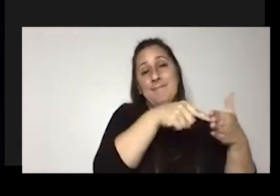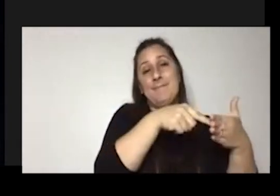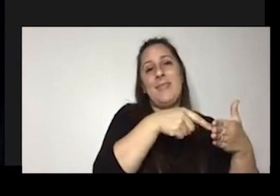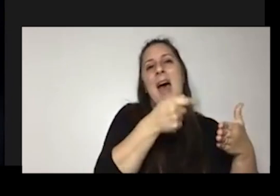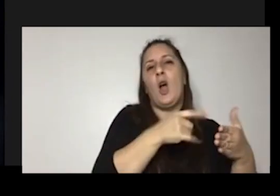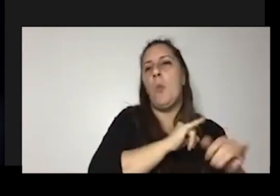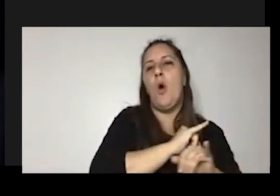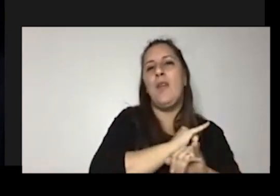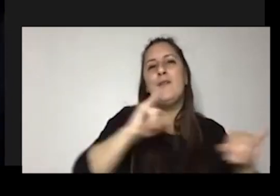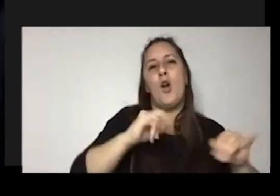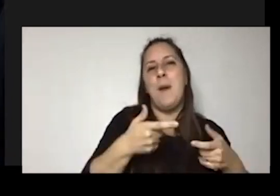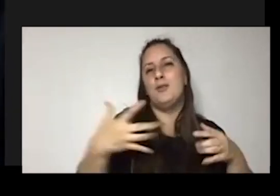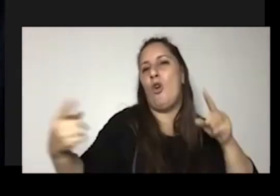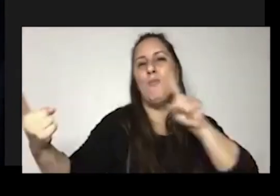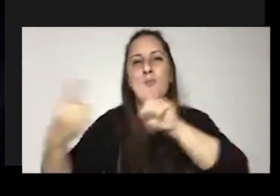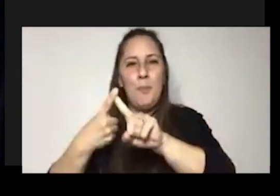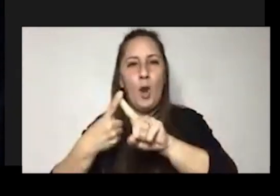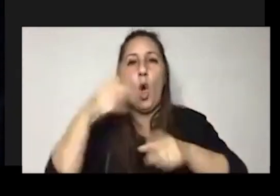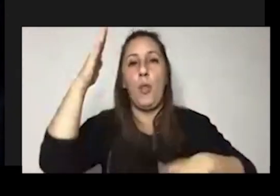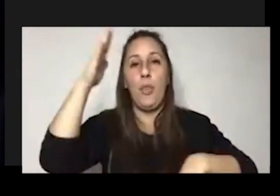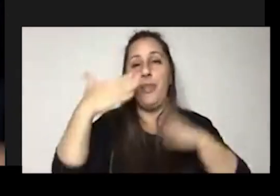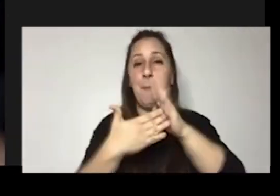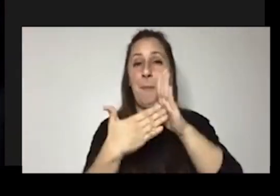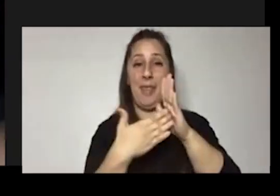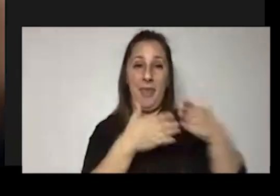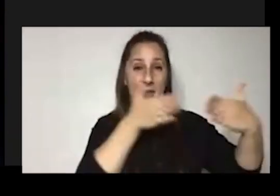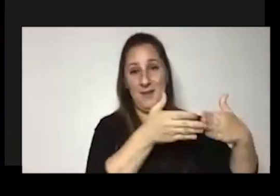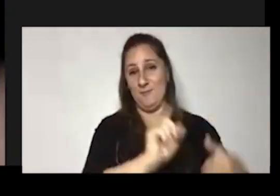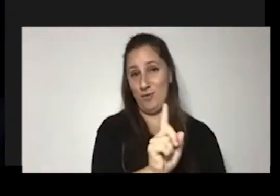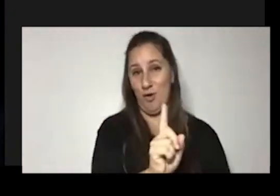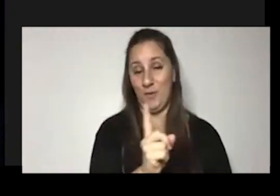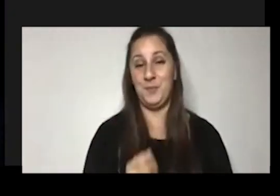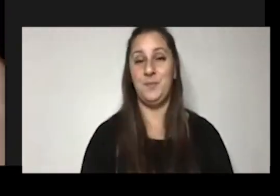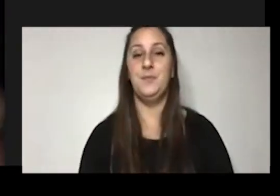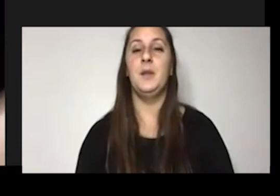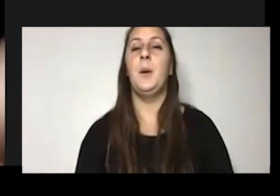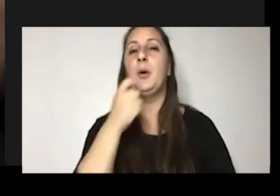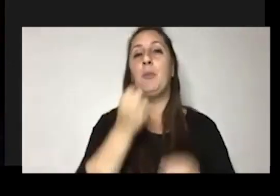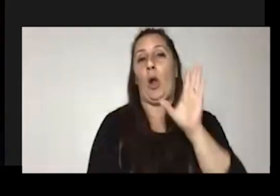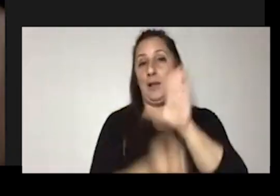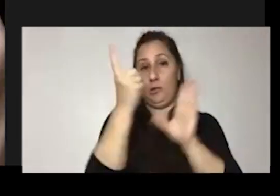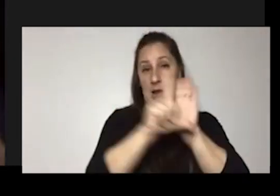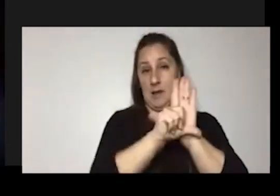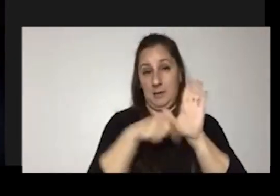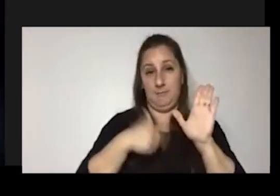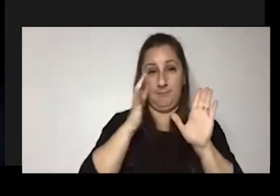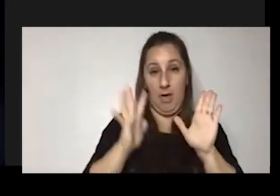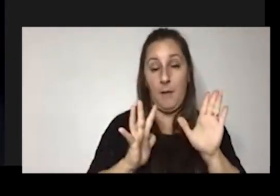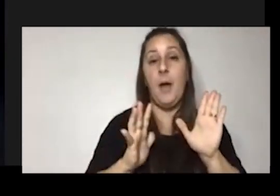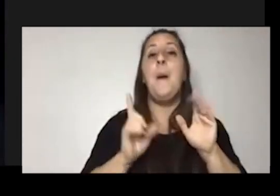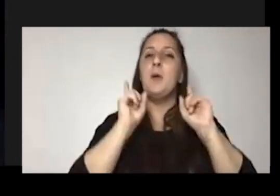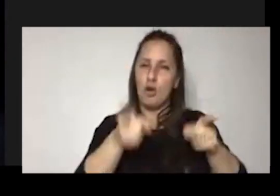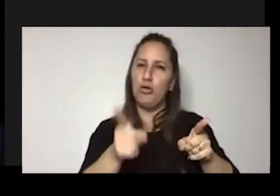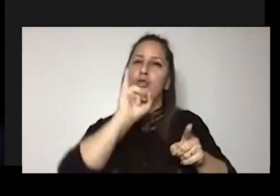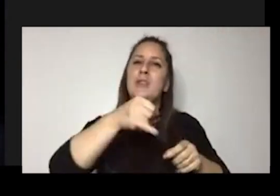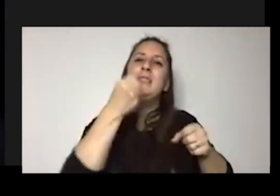agencia. Digo, obviamente lo que tiene que ver con la creación de leyes, ya que no, pero sí nosotros articulamos,